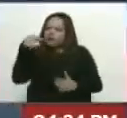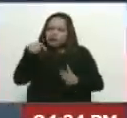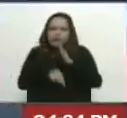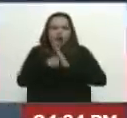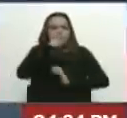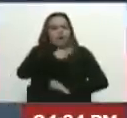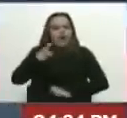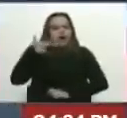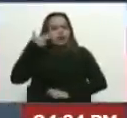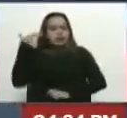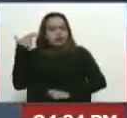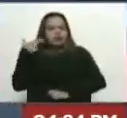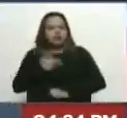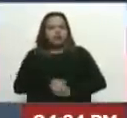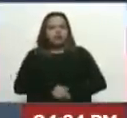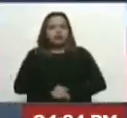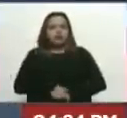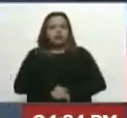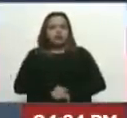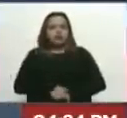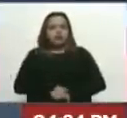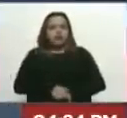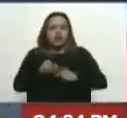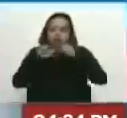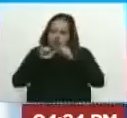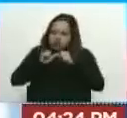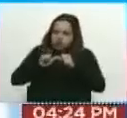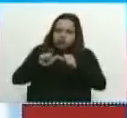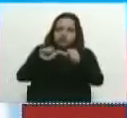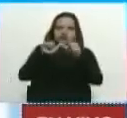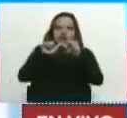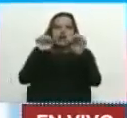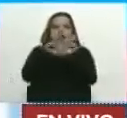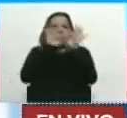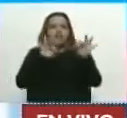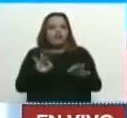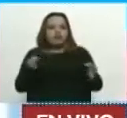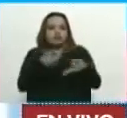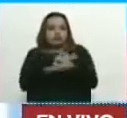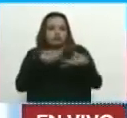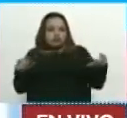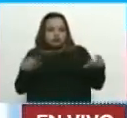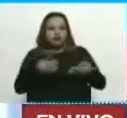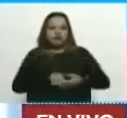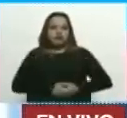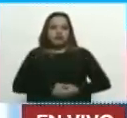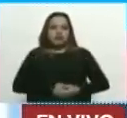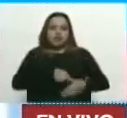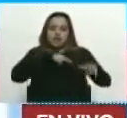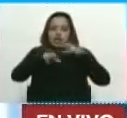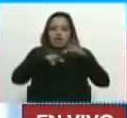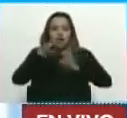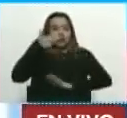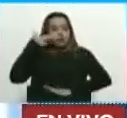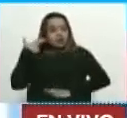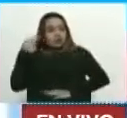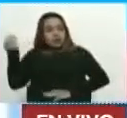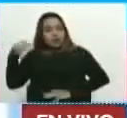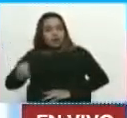haitiano, en la continuidad de esa bella, extraordinaria relación entre Haití y